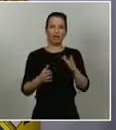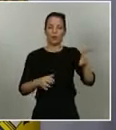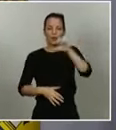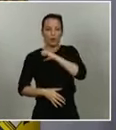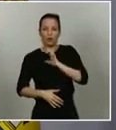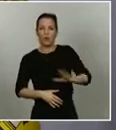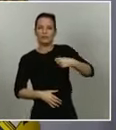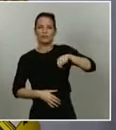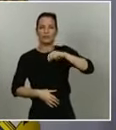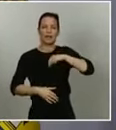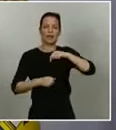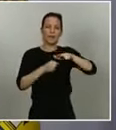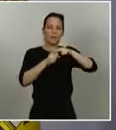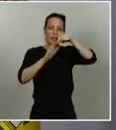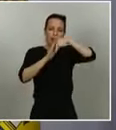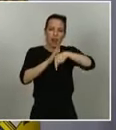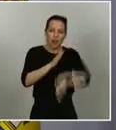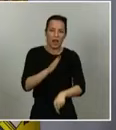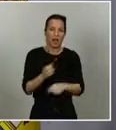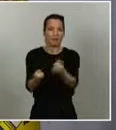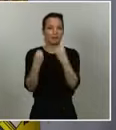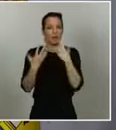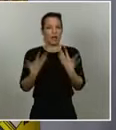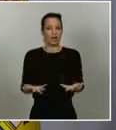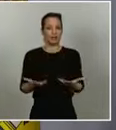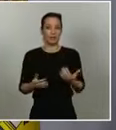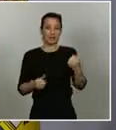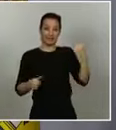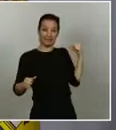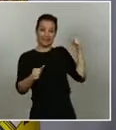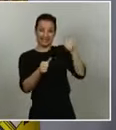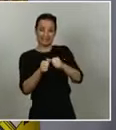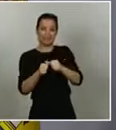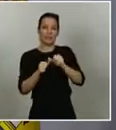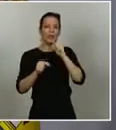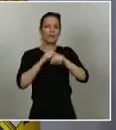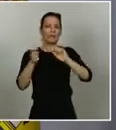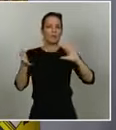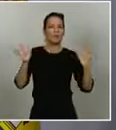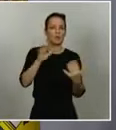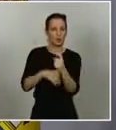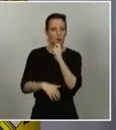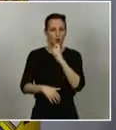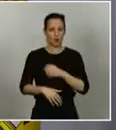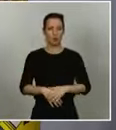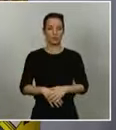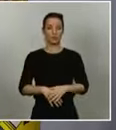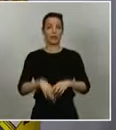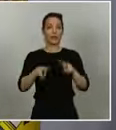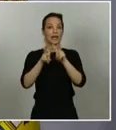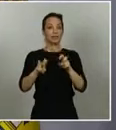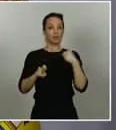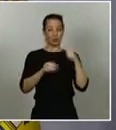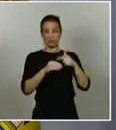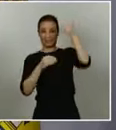actualizada sobre la evolución de la epidemia durante todos estos meses. Este estudio prospectivo se estructuró con la intención